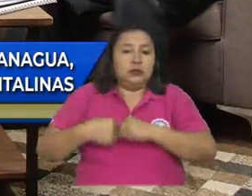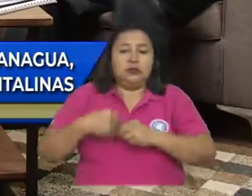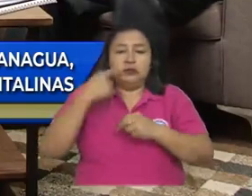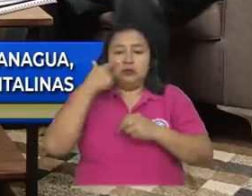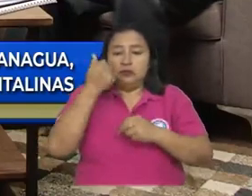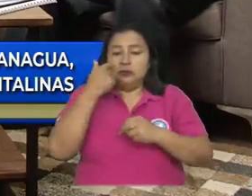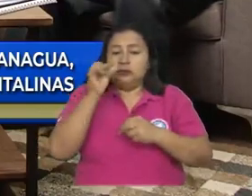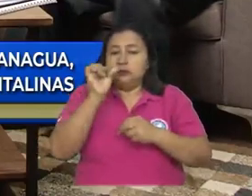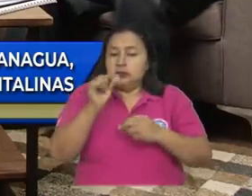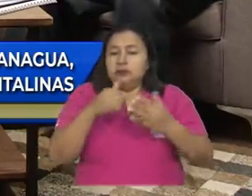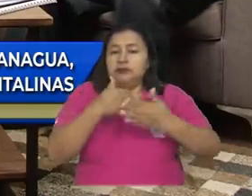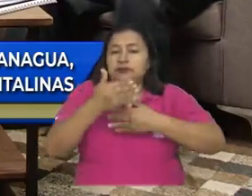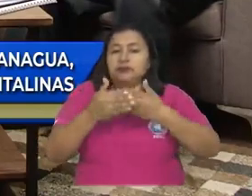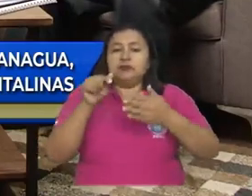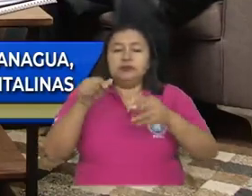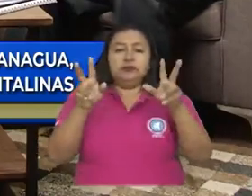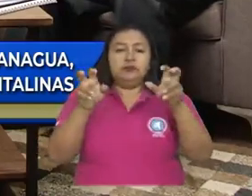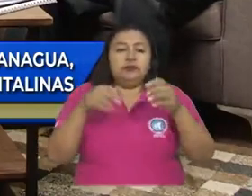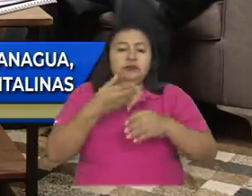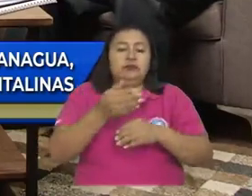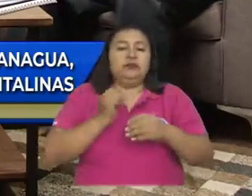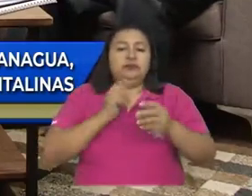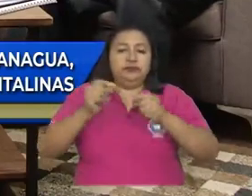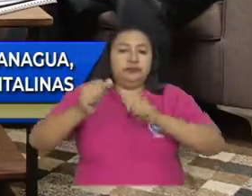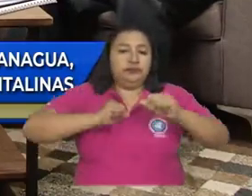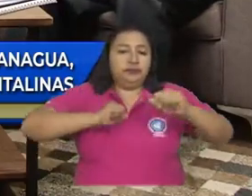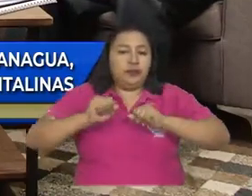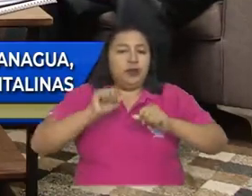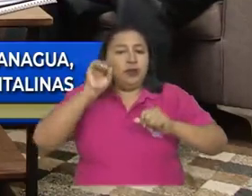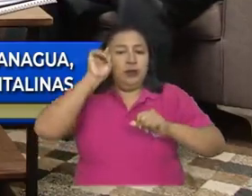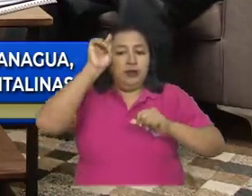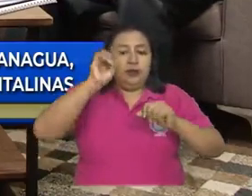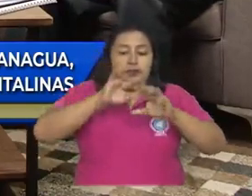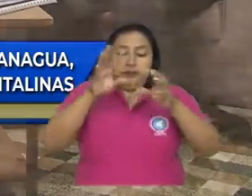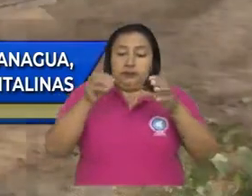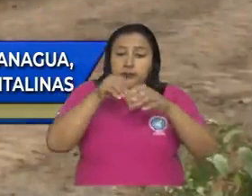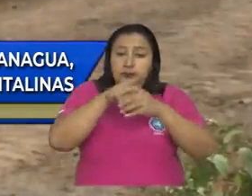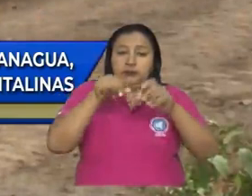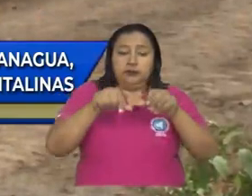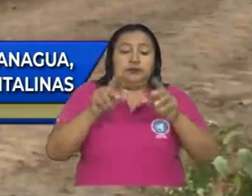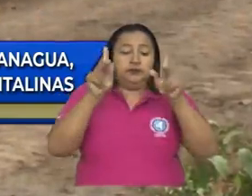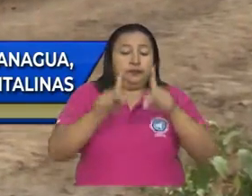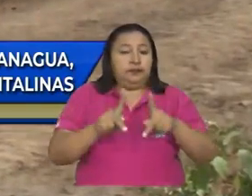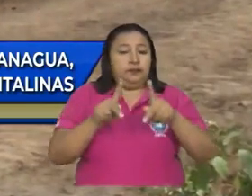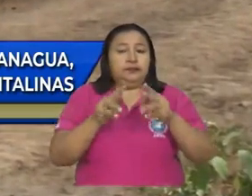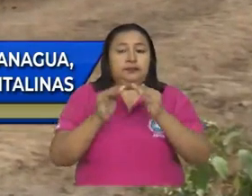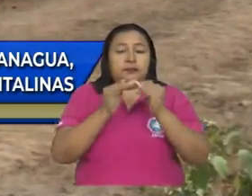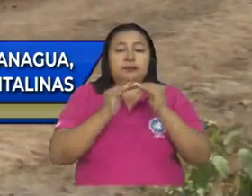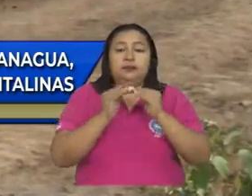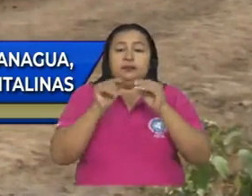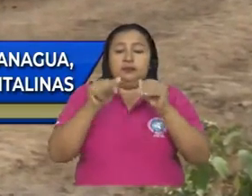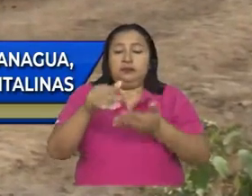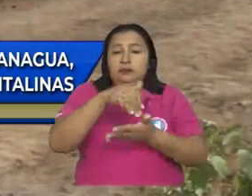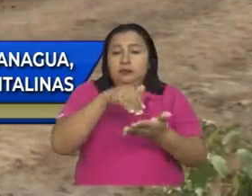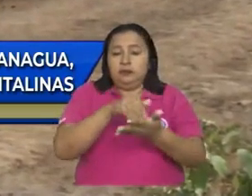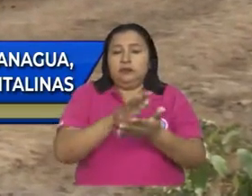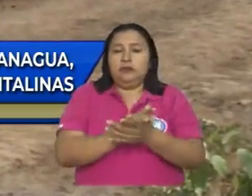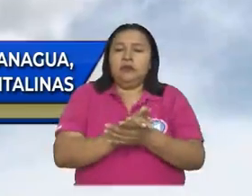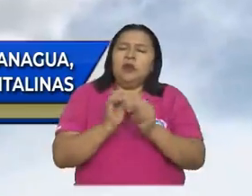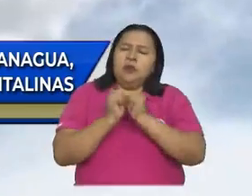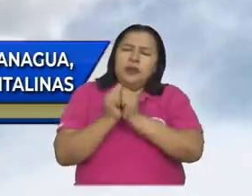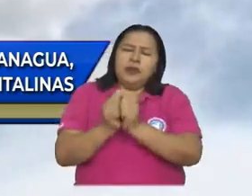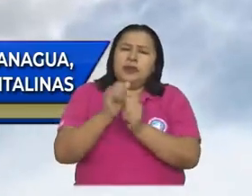poquito estos aspectos dentro de la dinámica también del desarrollo integral de la población capitalina. Sí. Compañero Enrique, aspectos